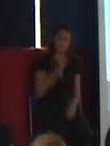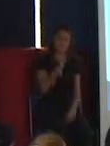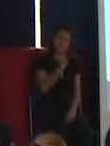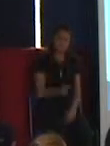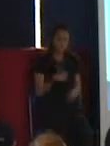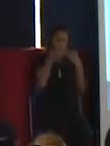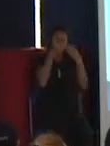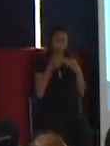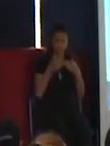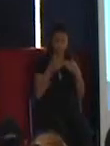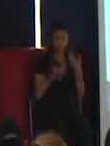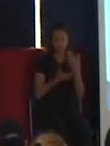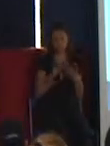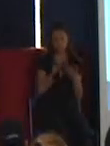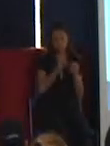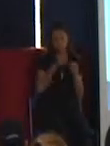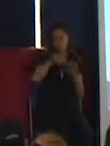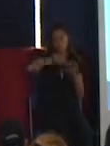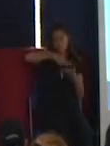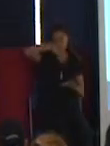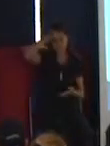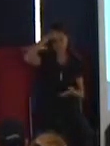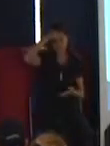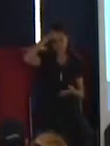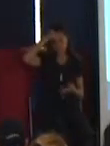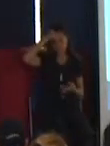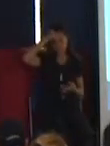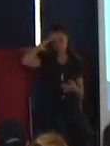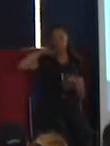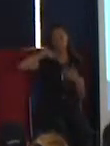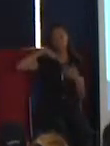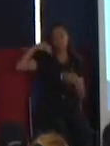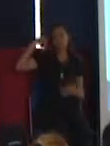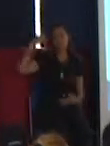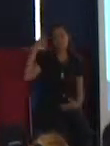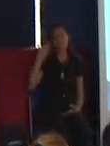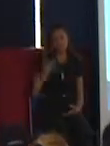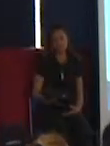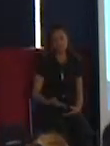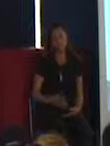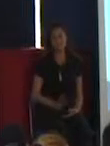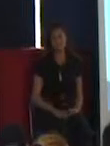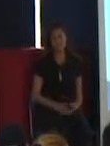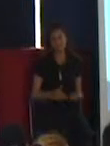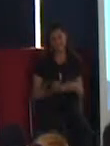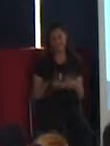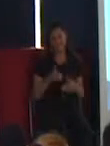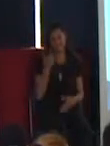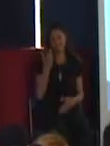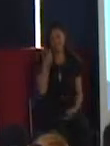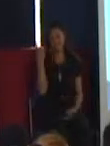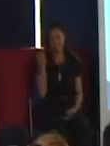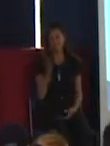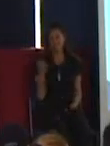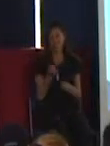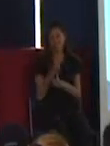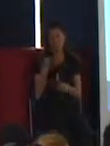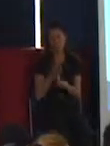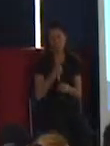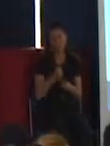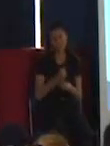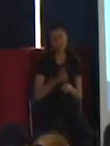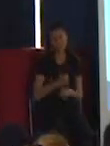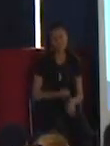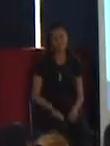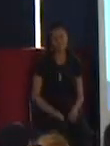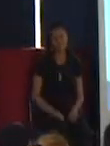con discapacidad el aprendizaje y en su efecto, ¿sí?, empezar a buscar esa serie de trabajos. ¿Por qué?